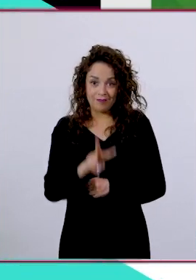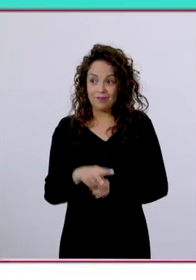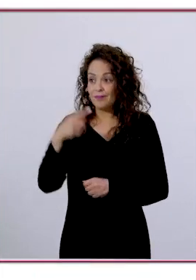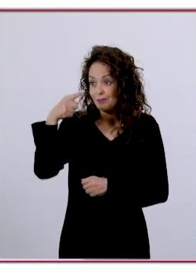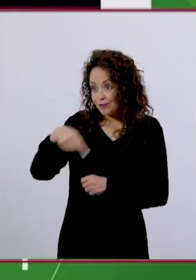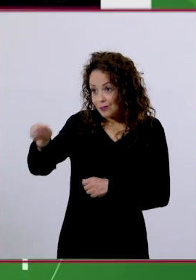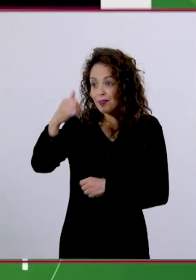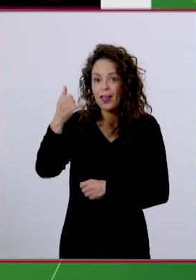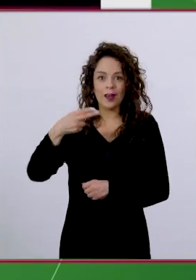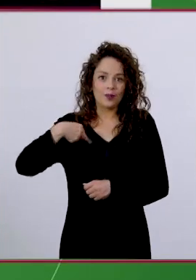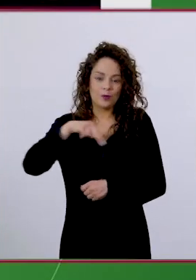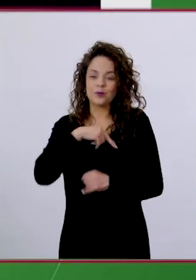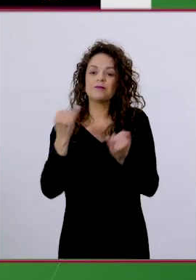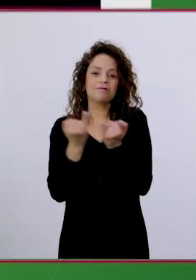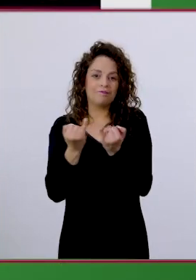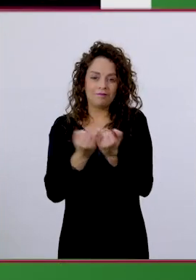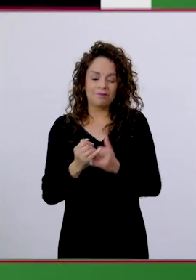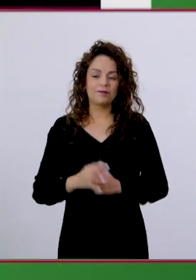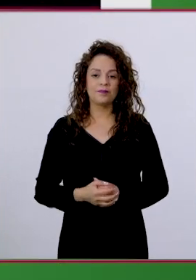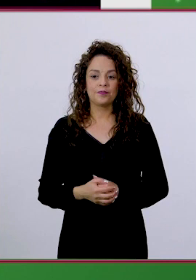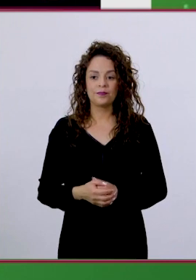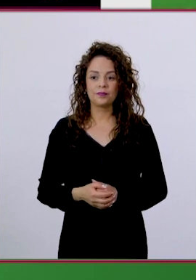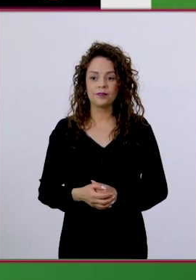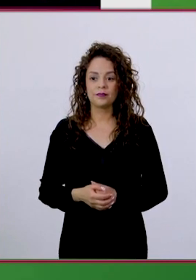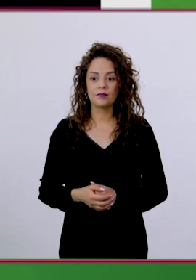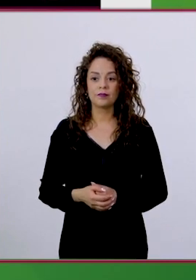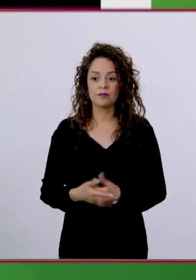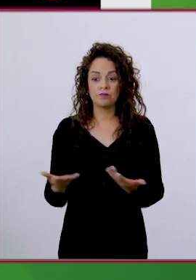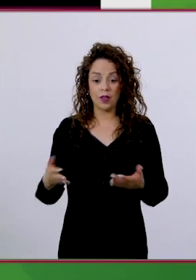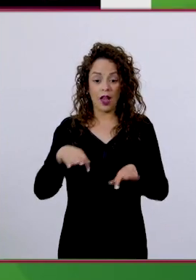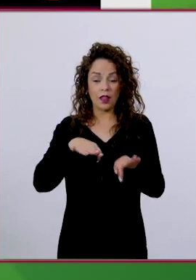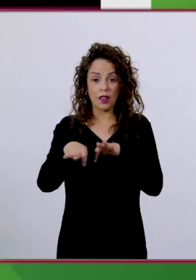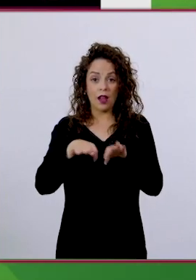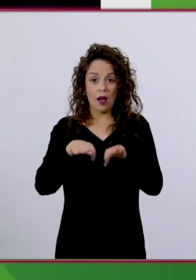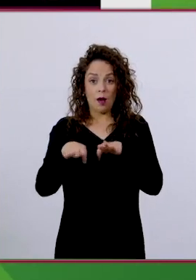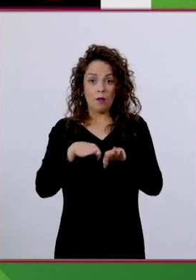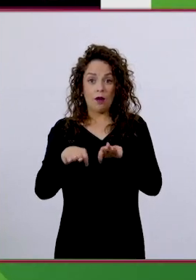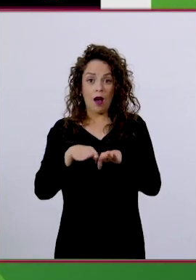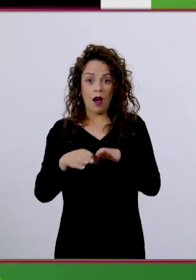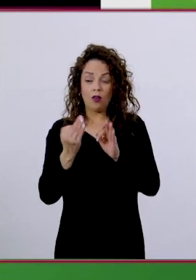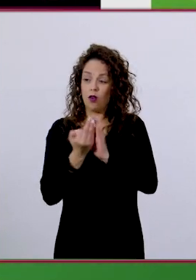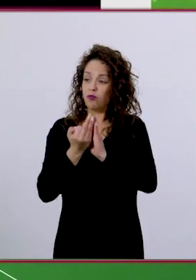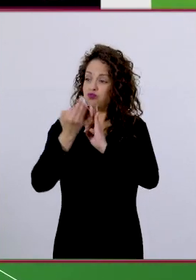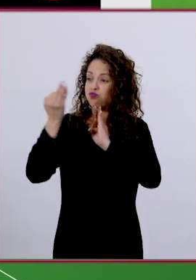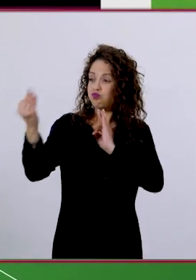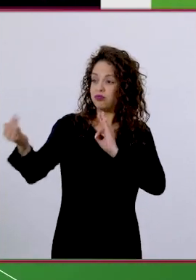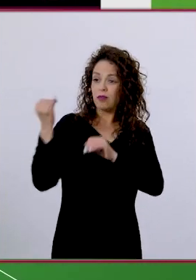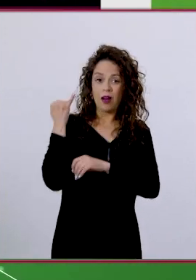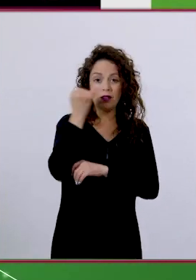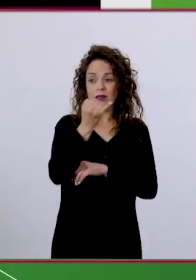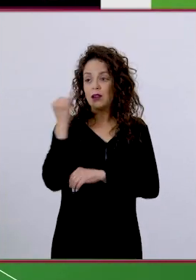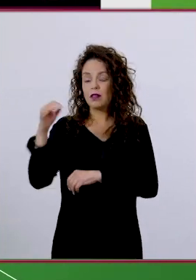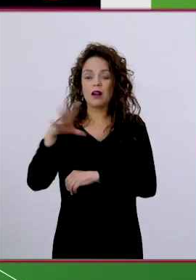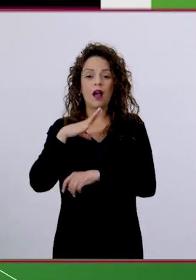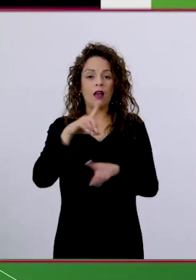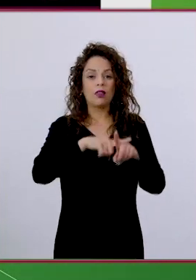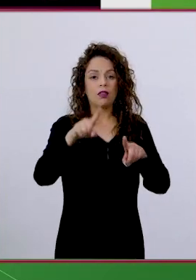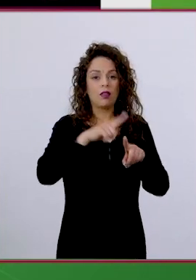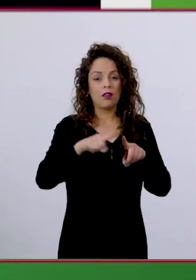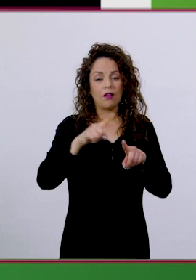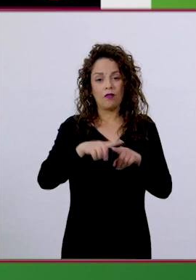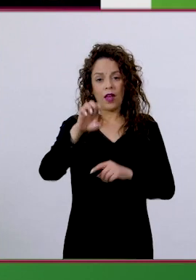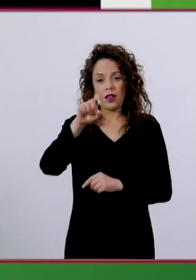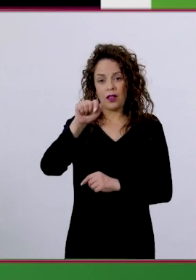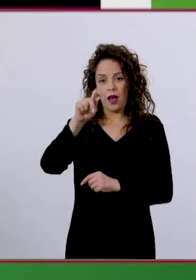nosotros. En el caso de la brigada, el trabajo a distancia ha tenido diversas facetas. En este caso te voy a contar de